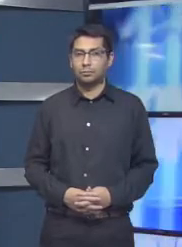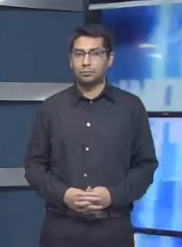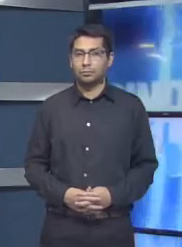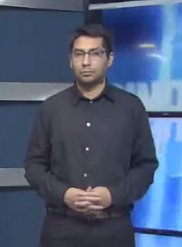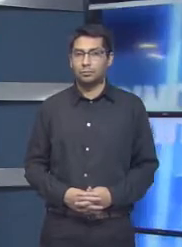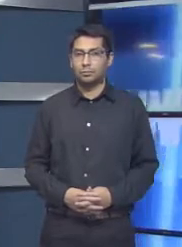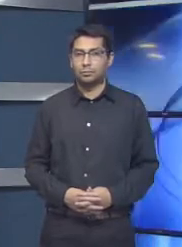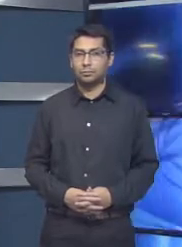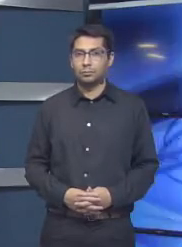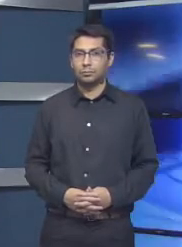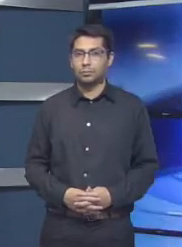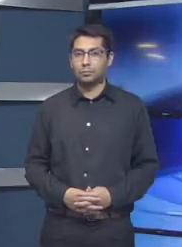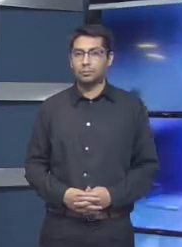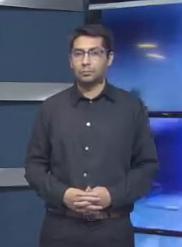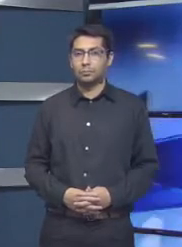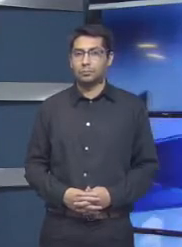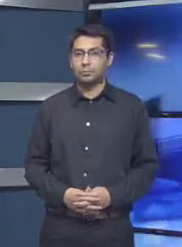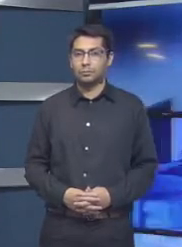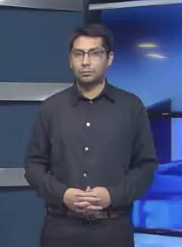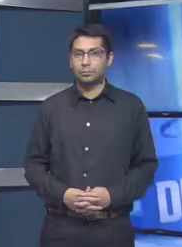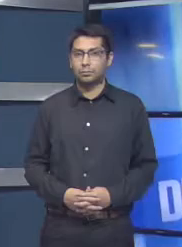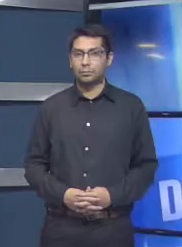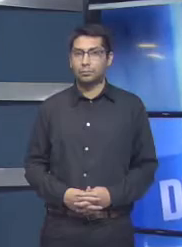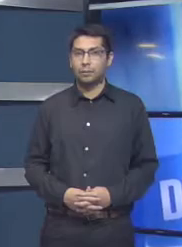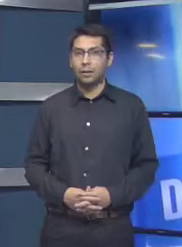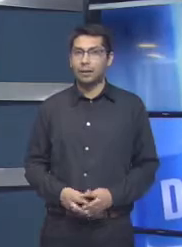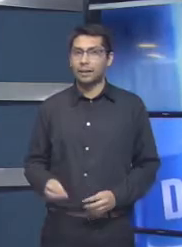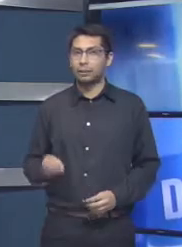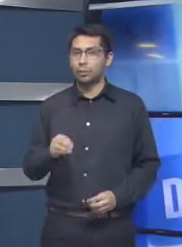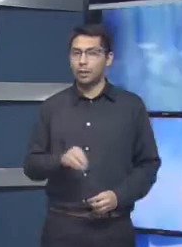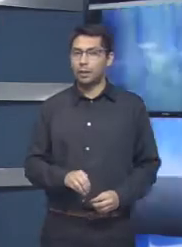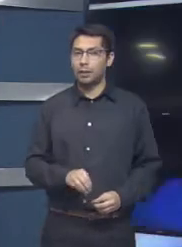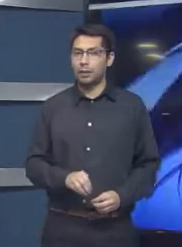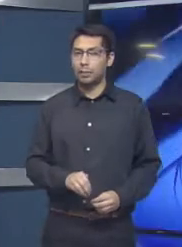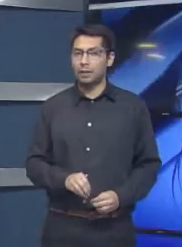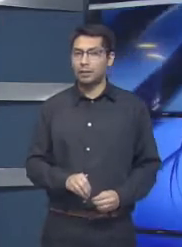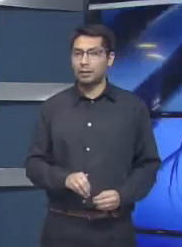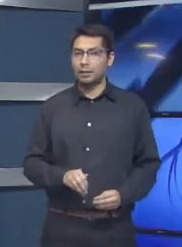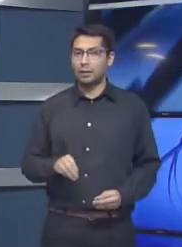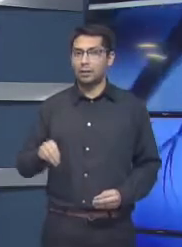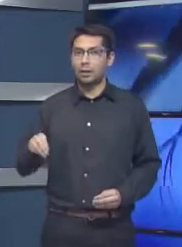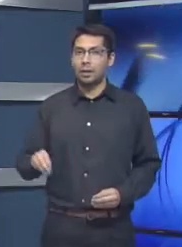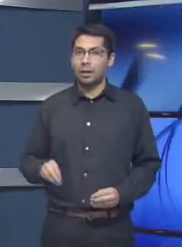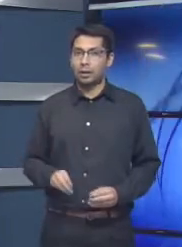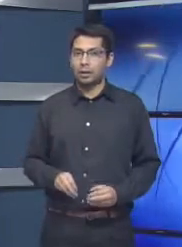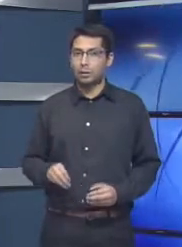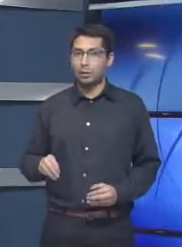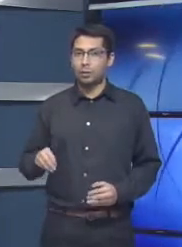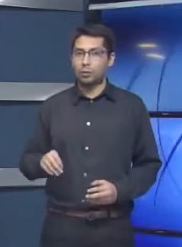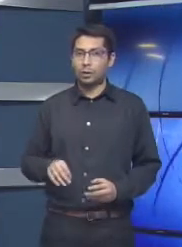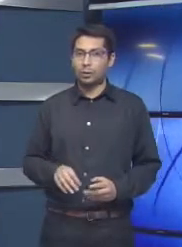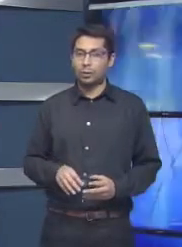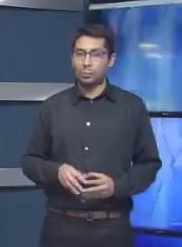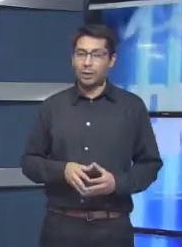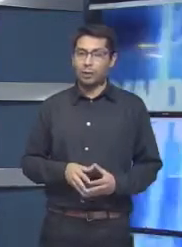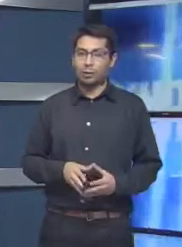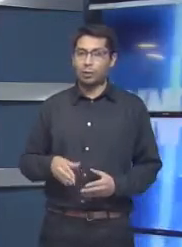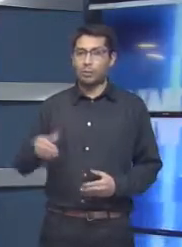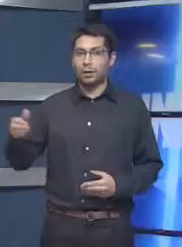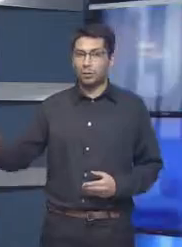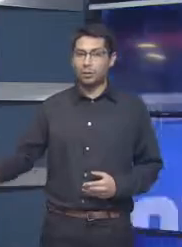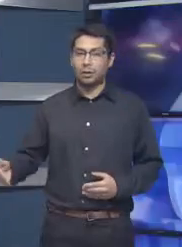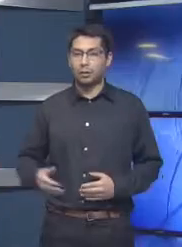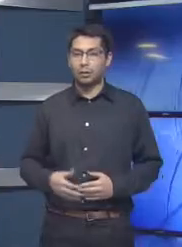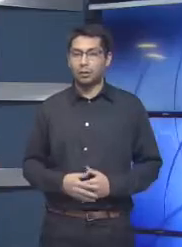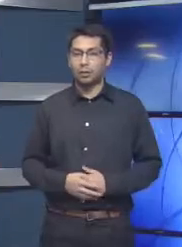puedan tener mucho, muy cargada su tarjeta, ¿no? Y en el caso para los comerciantes, sí, tener que recibir un pago de la